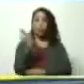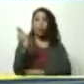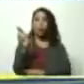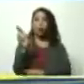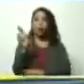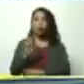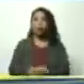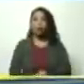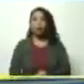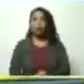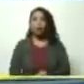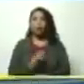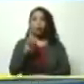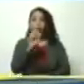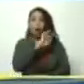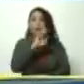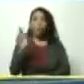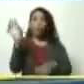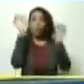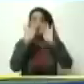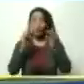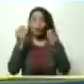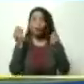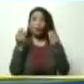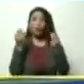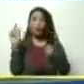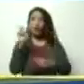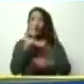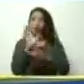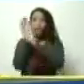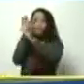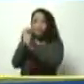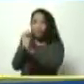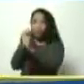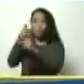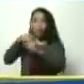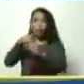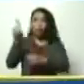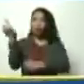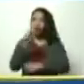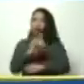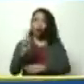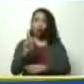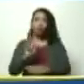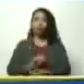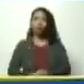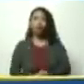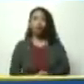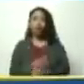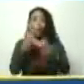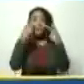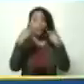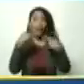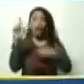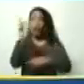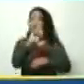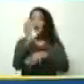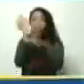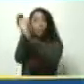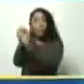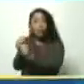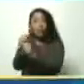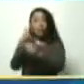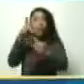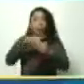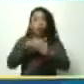de una república de un modelo económico no dependiente del petróleo miren el concepto no dependiente del